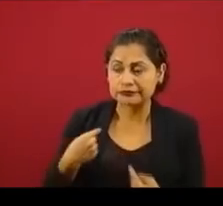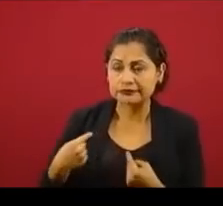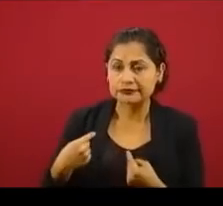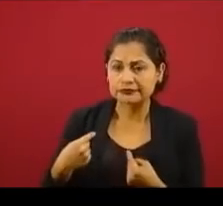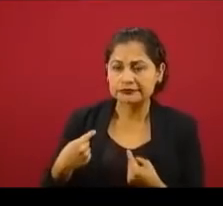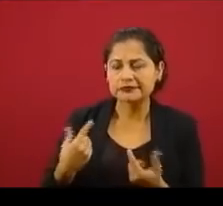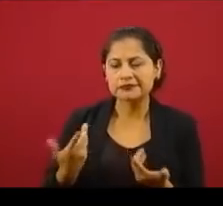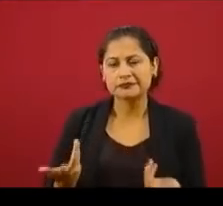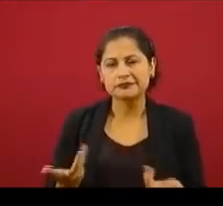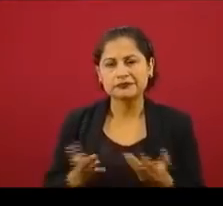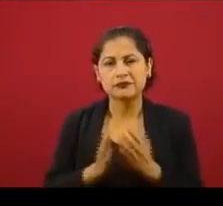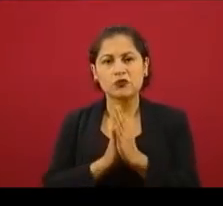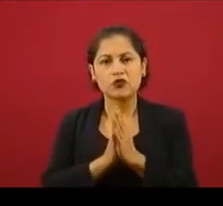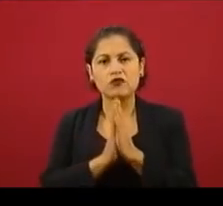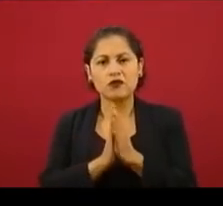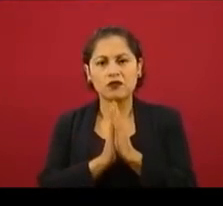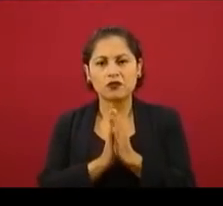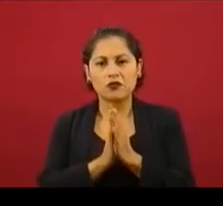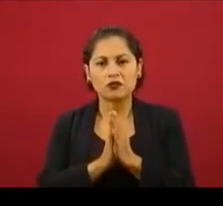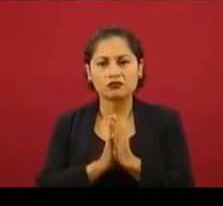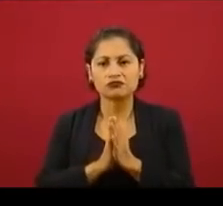que